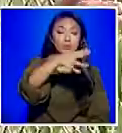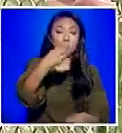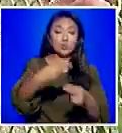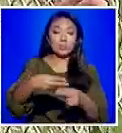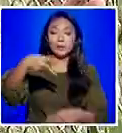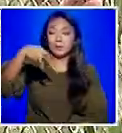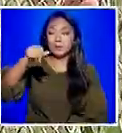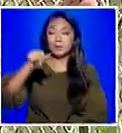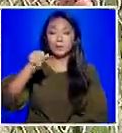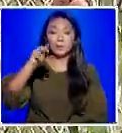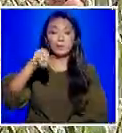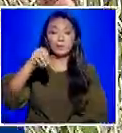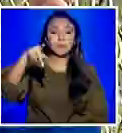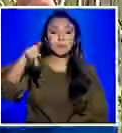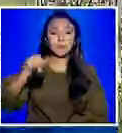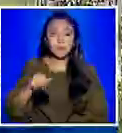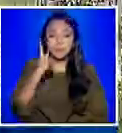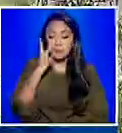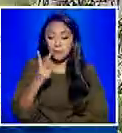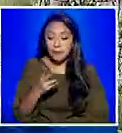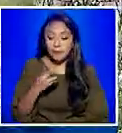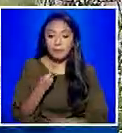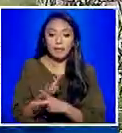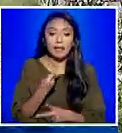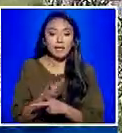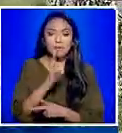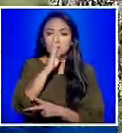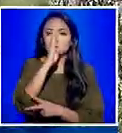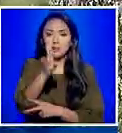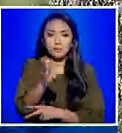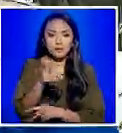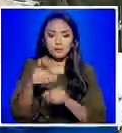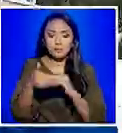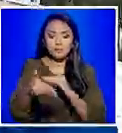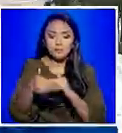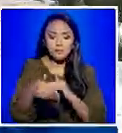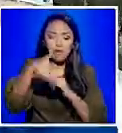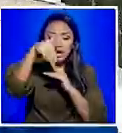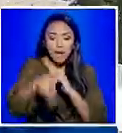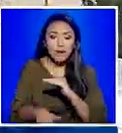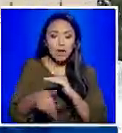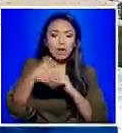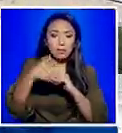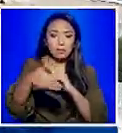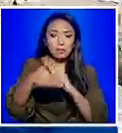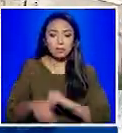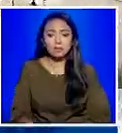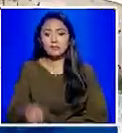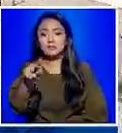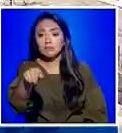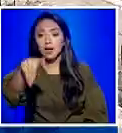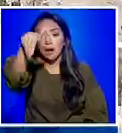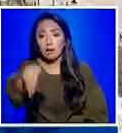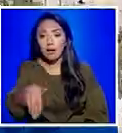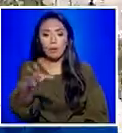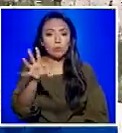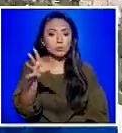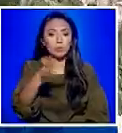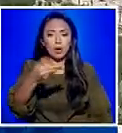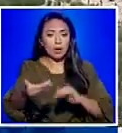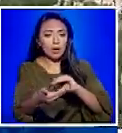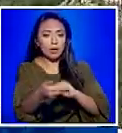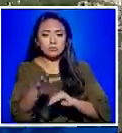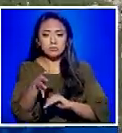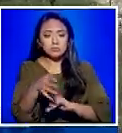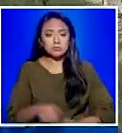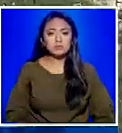saben lo que es vivir junto y frente al peligro, al filo de la quebrada. Aquí abajo ya está comido. Y ante